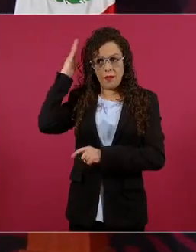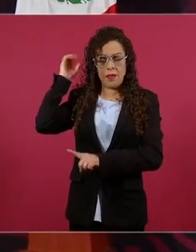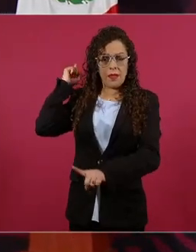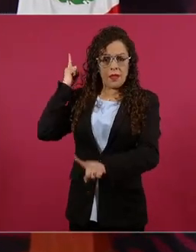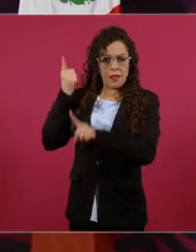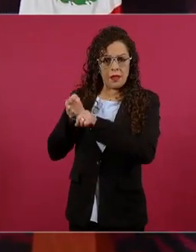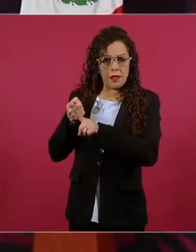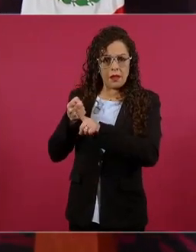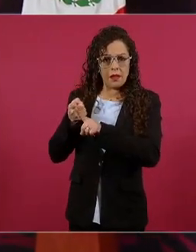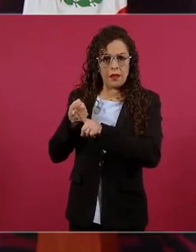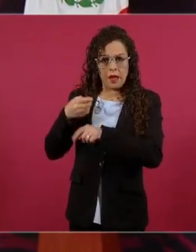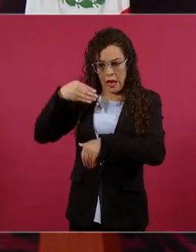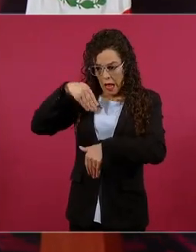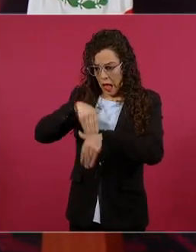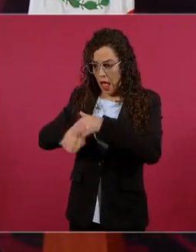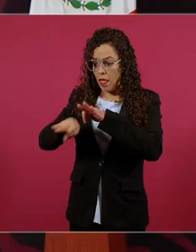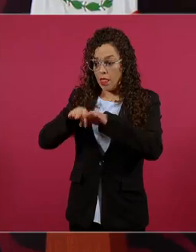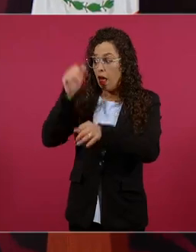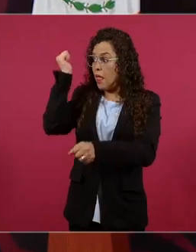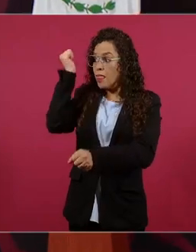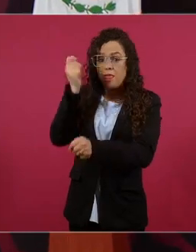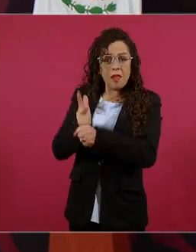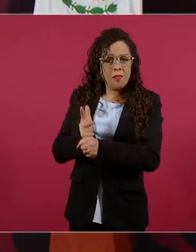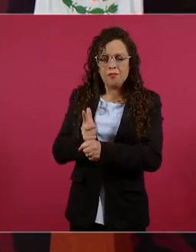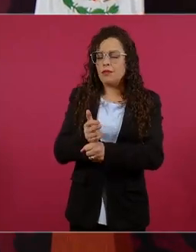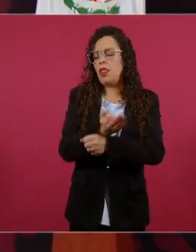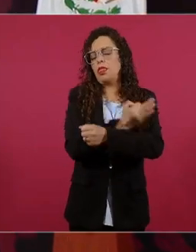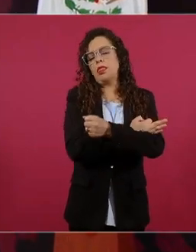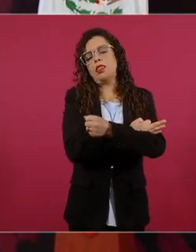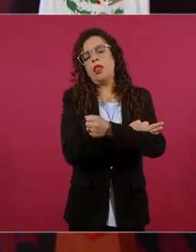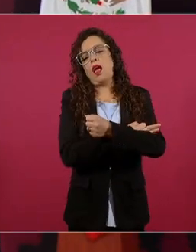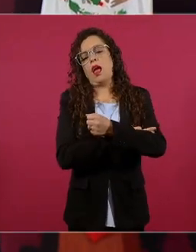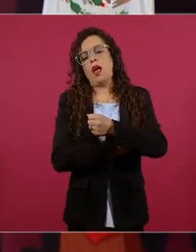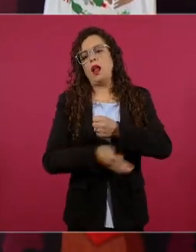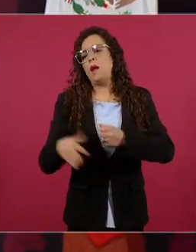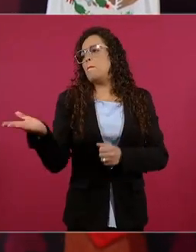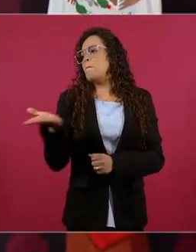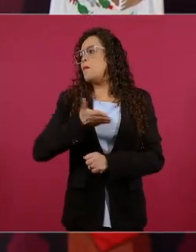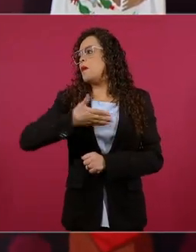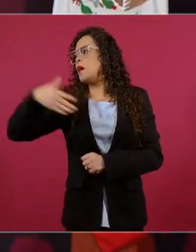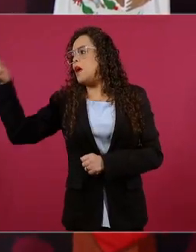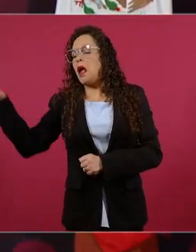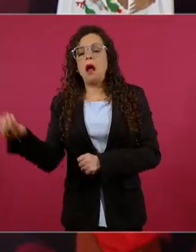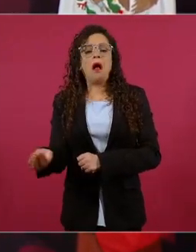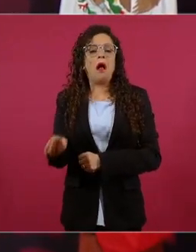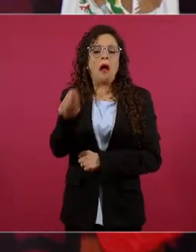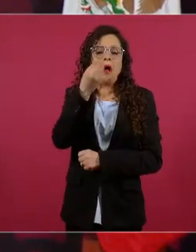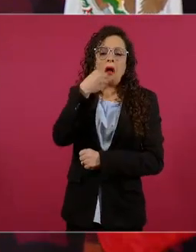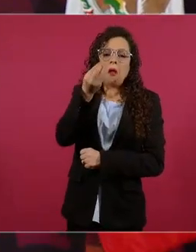se van a comer, a veces ya ni regresan.